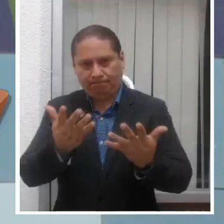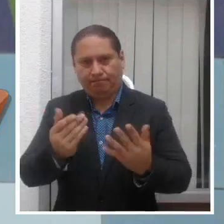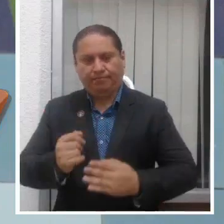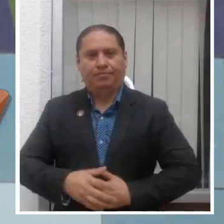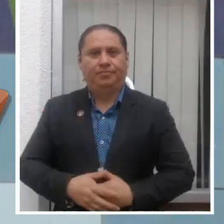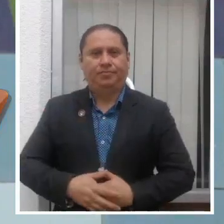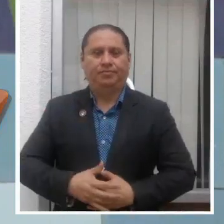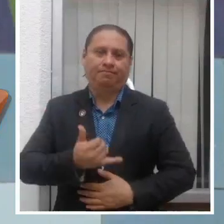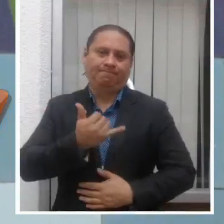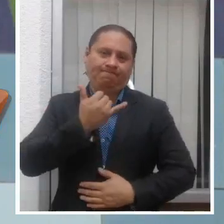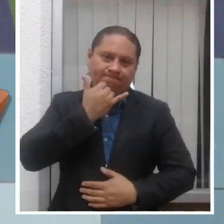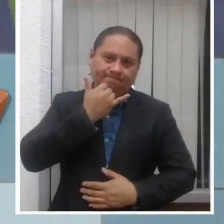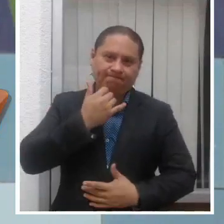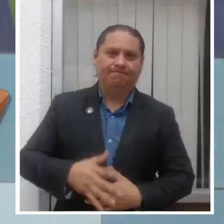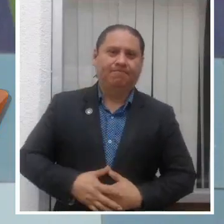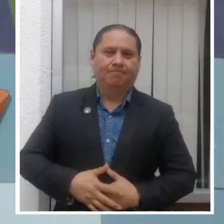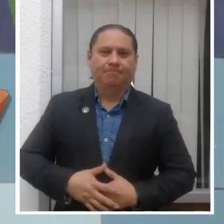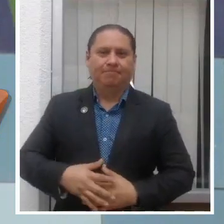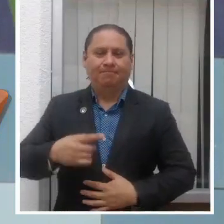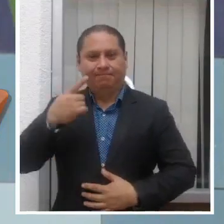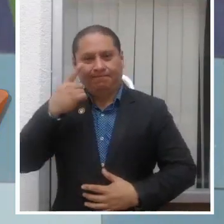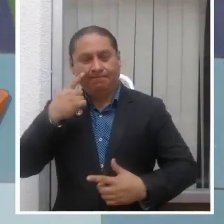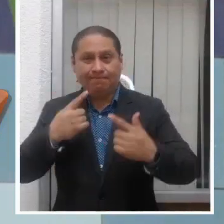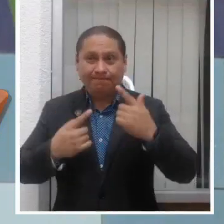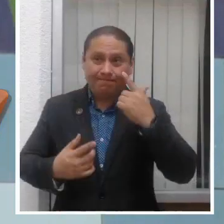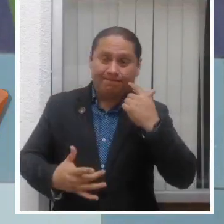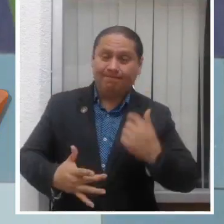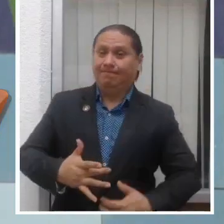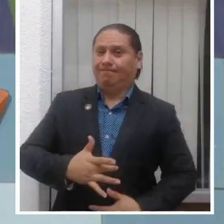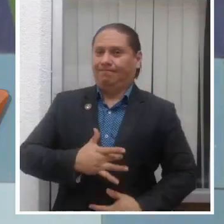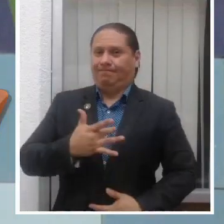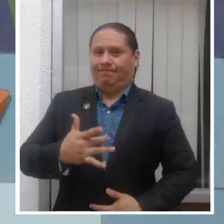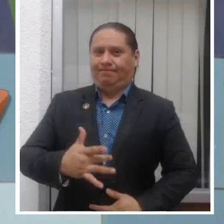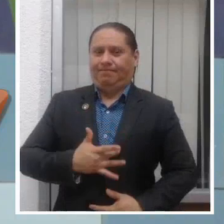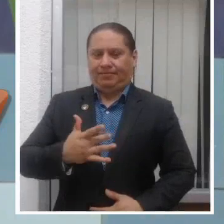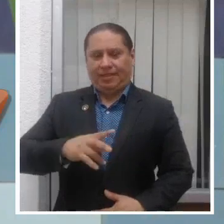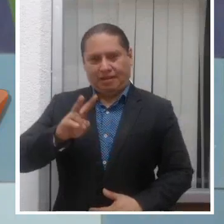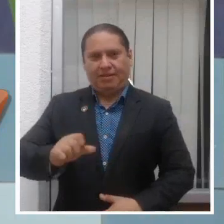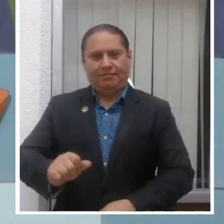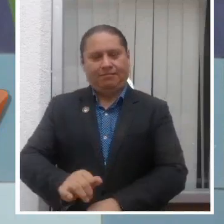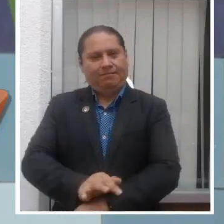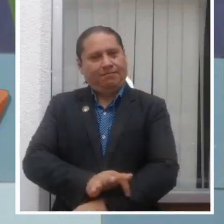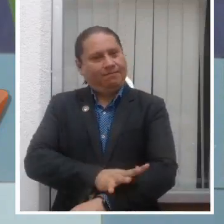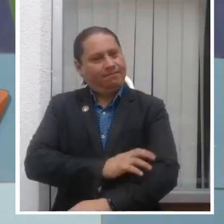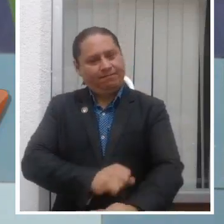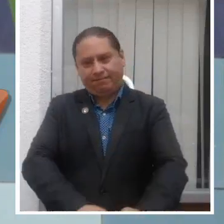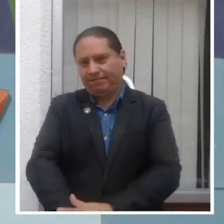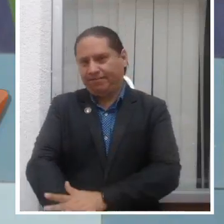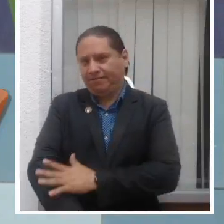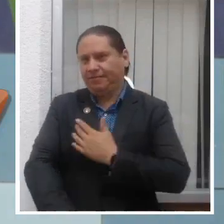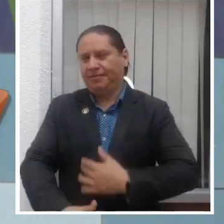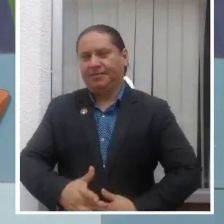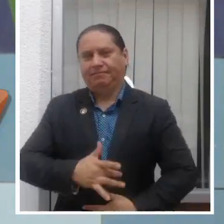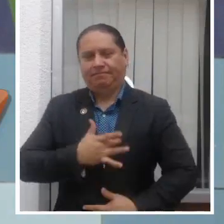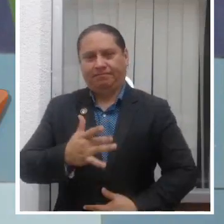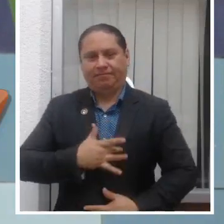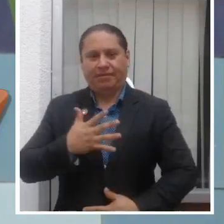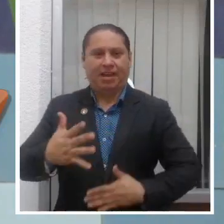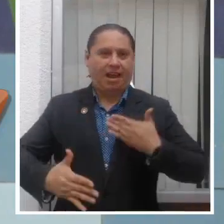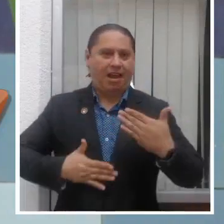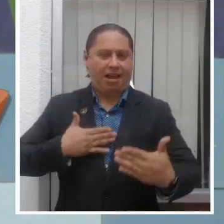Y discúlpenme si se me llenan un poquito los ojos con lágrimas, pero son de sentimiento y de